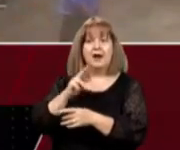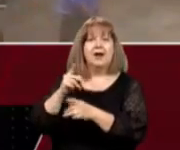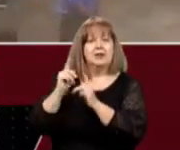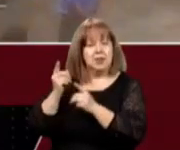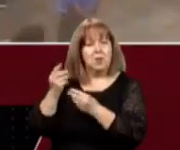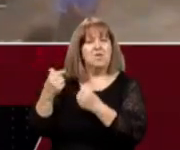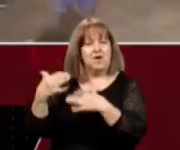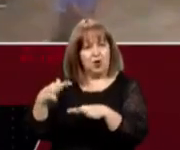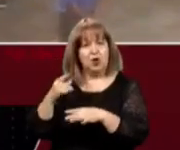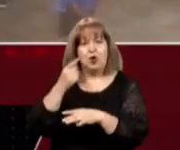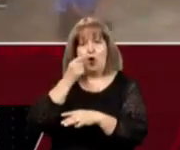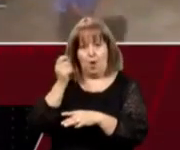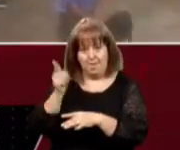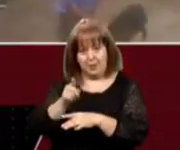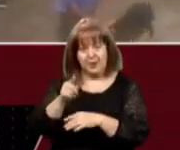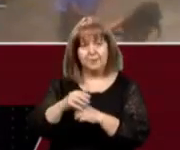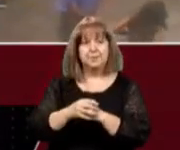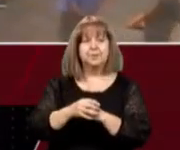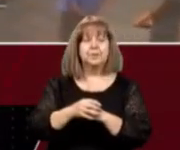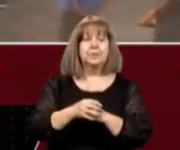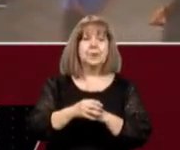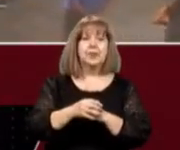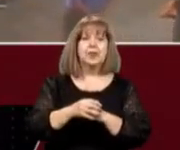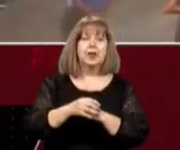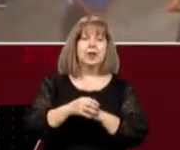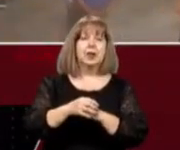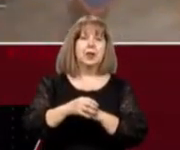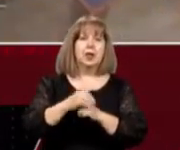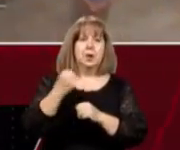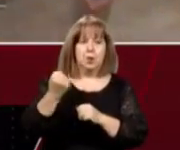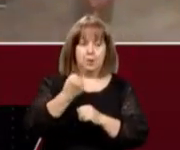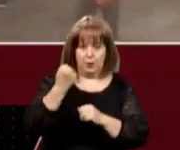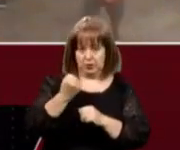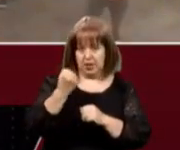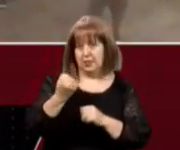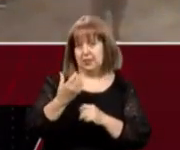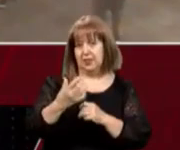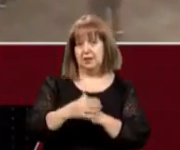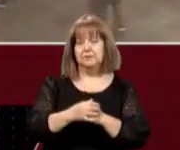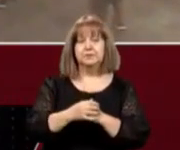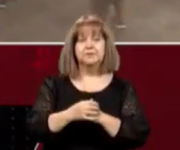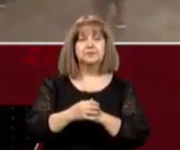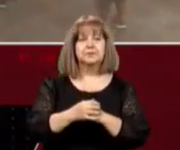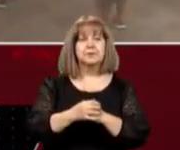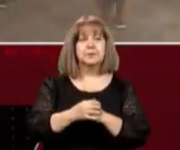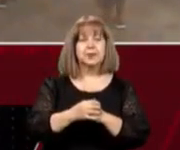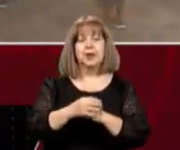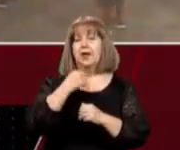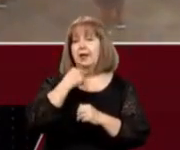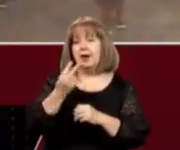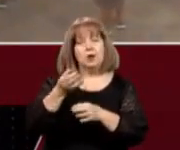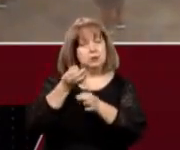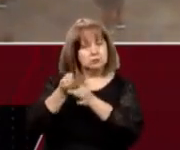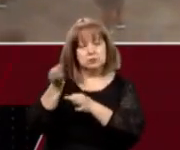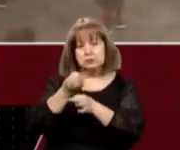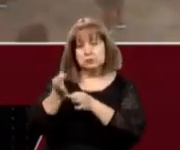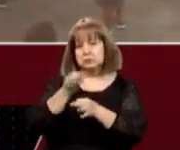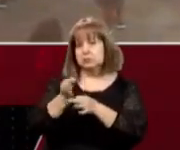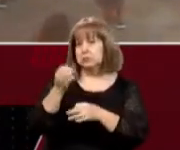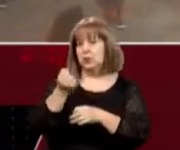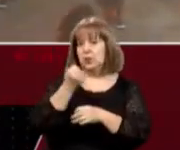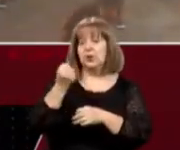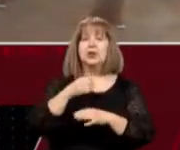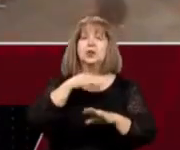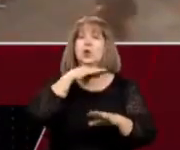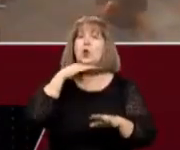el hombre, hacia todo. Buscando una compañera para pelear codo a codo. Tal cual. Como dice Benedetti, qué maravilla. Tal cual. Gracias. Juli. Julián,